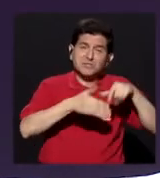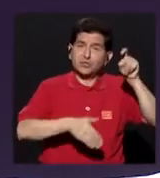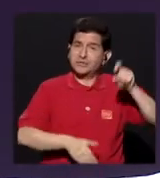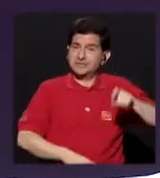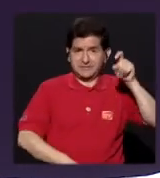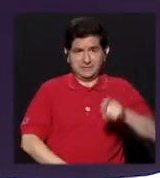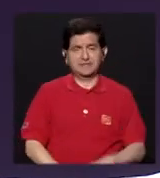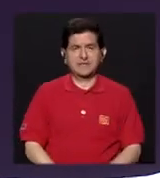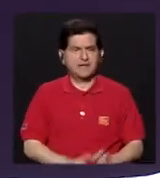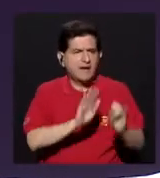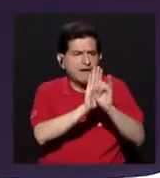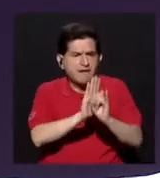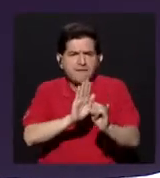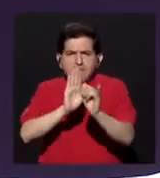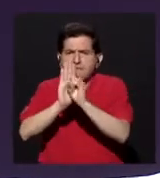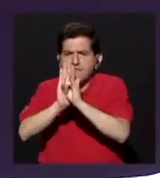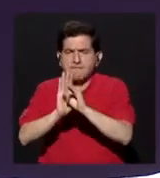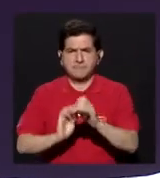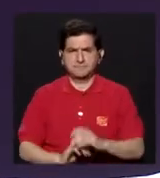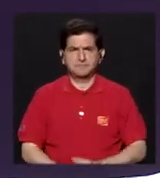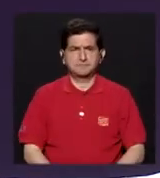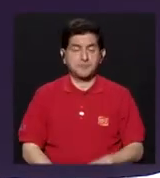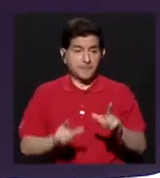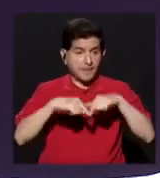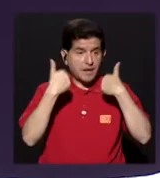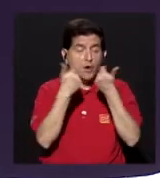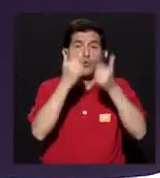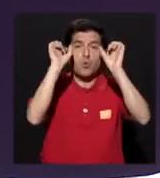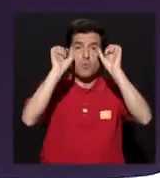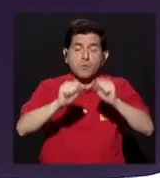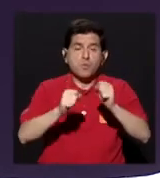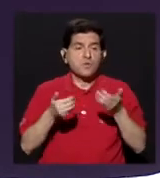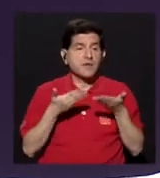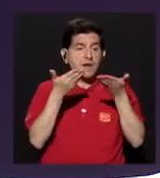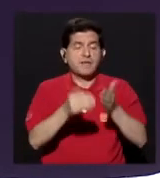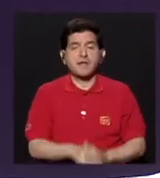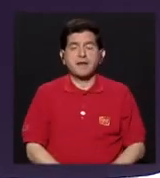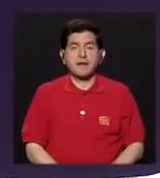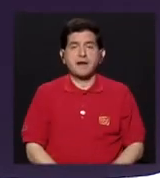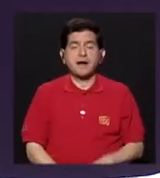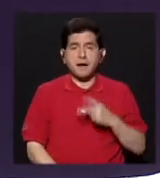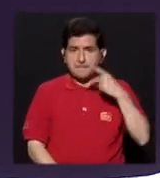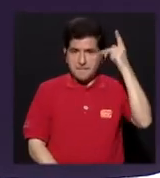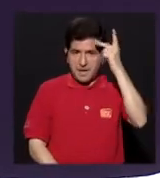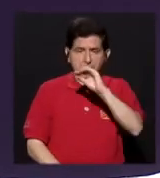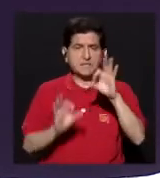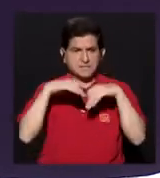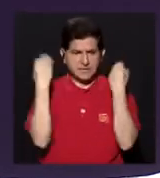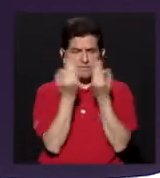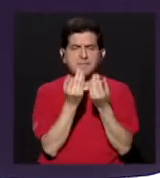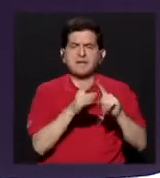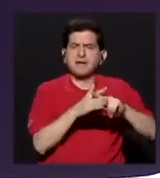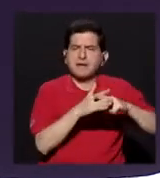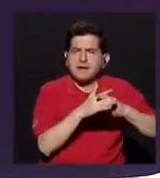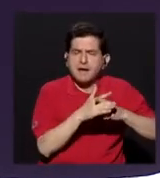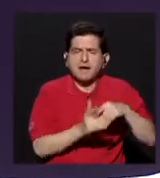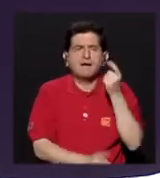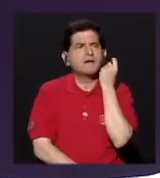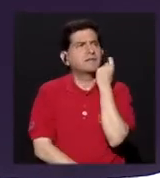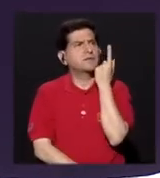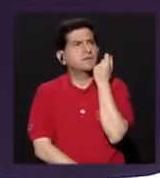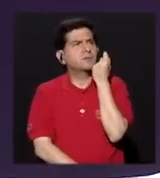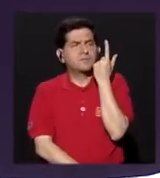que identificábamos, ¿verdad?, de que un grupo pudiera dotar a padres, madres y familiares de las herramientas para lograr